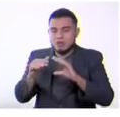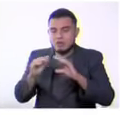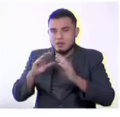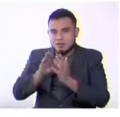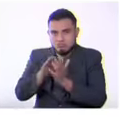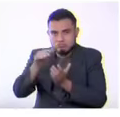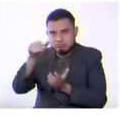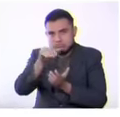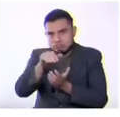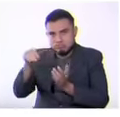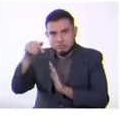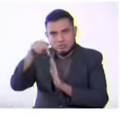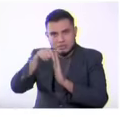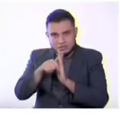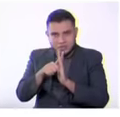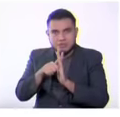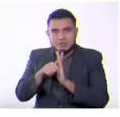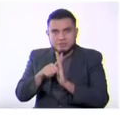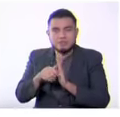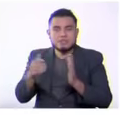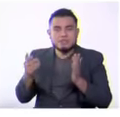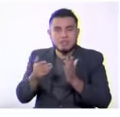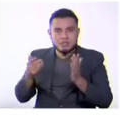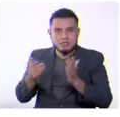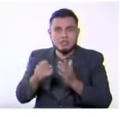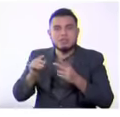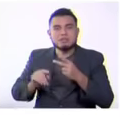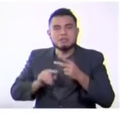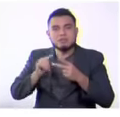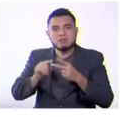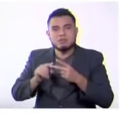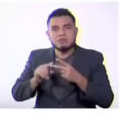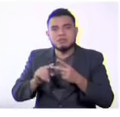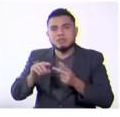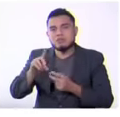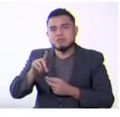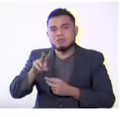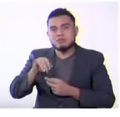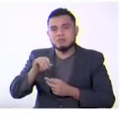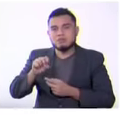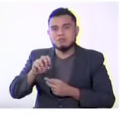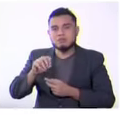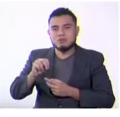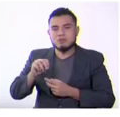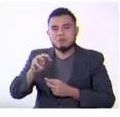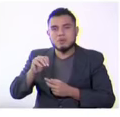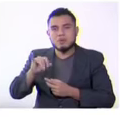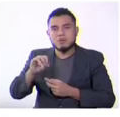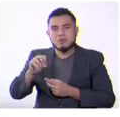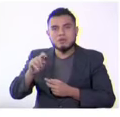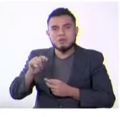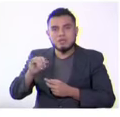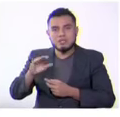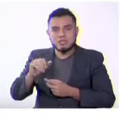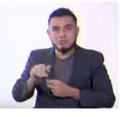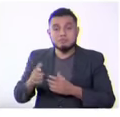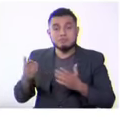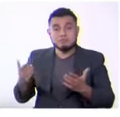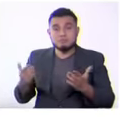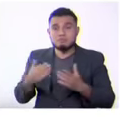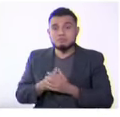se profundiza y se realiza la segunda división meiótica. Esto da como resultado